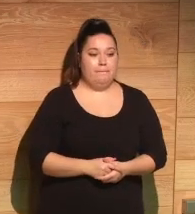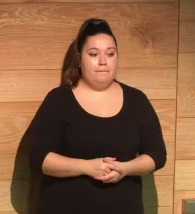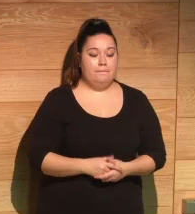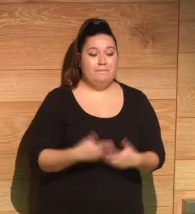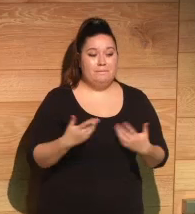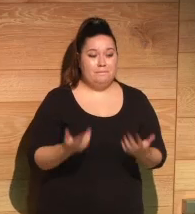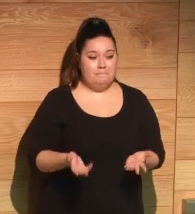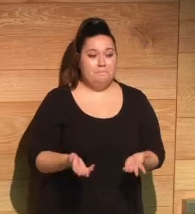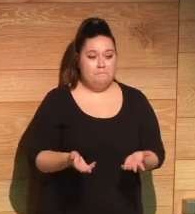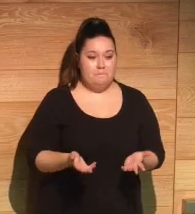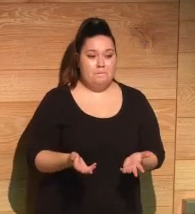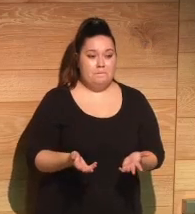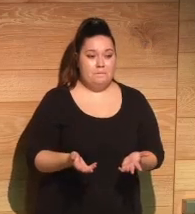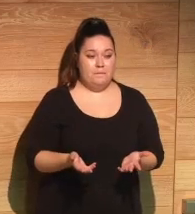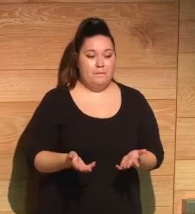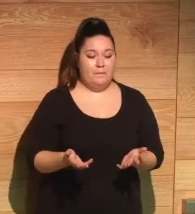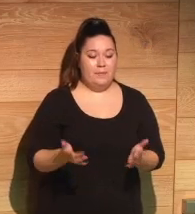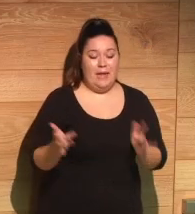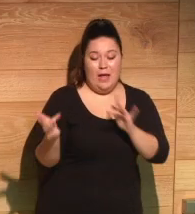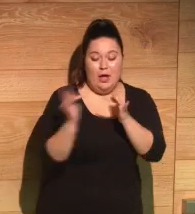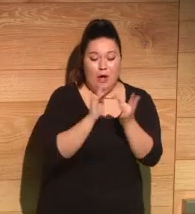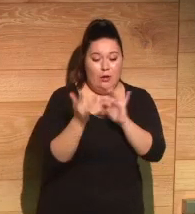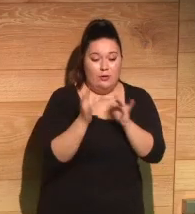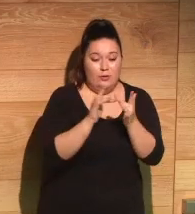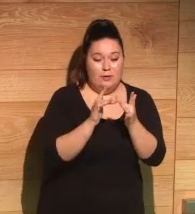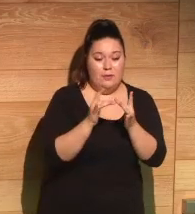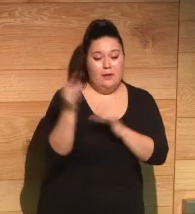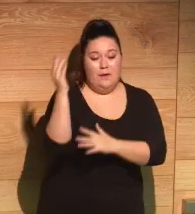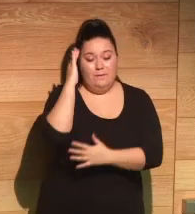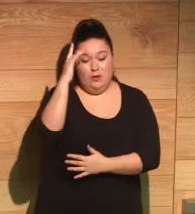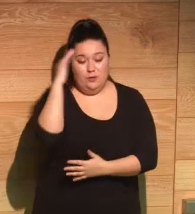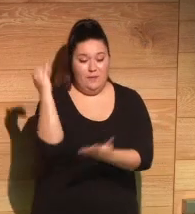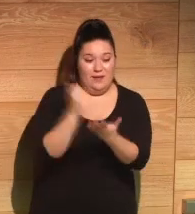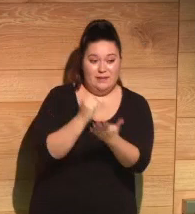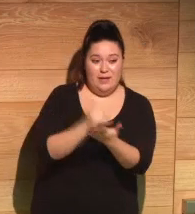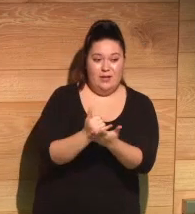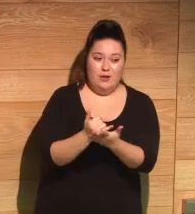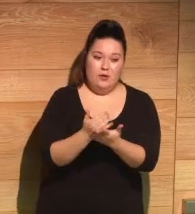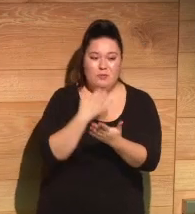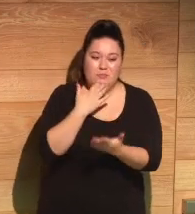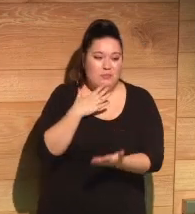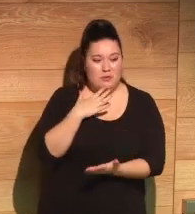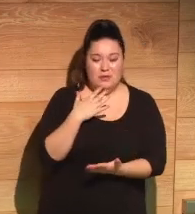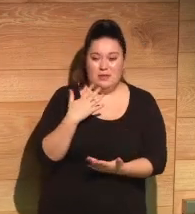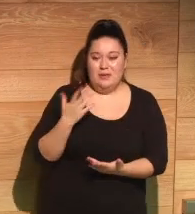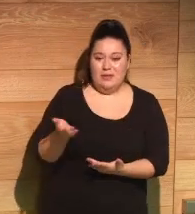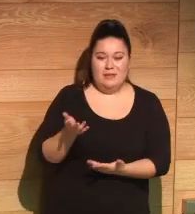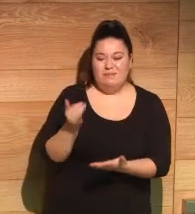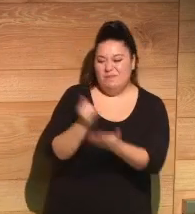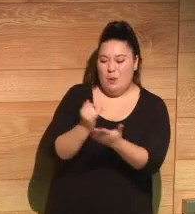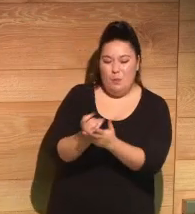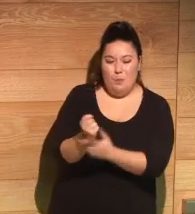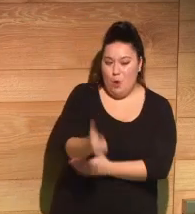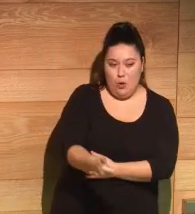En cuanto a la cuestión de las relaciones entre generaciones dentro de la filosofía o el ensayo, yo creo que es uno de los géneros menos edadistas. Mientras que en el